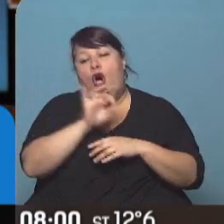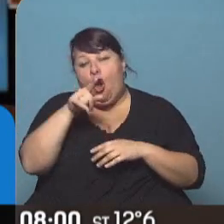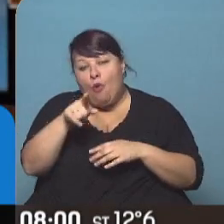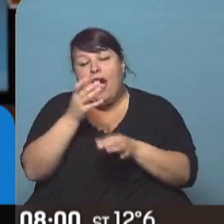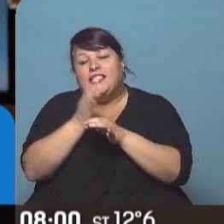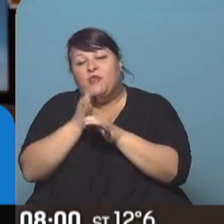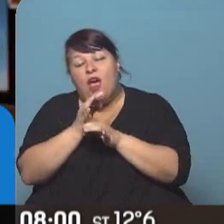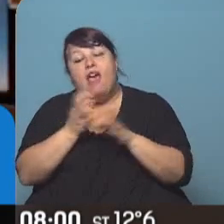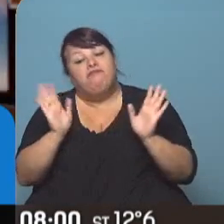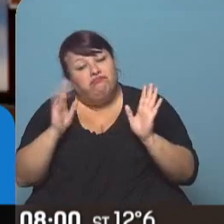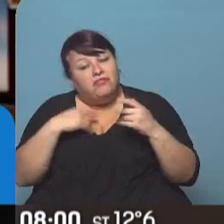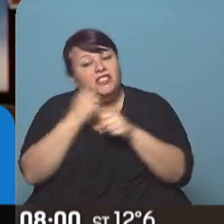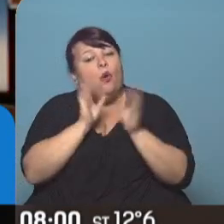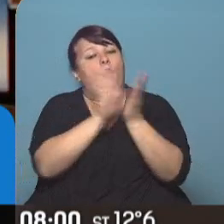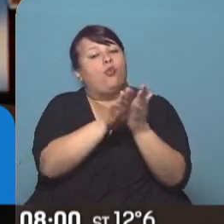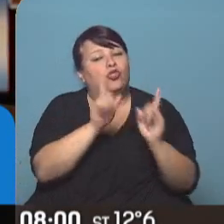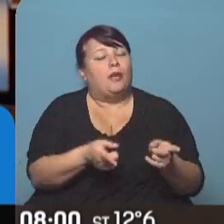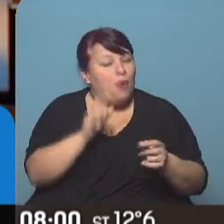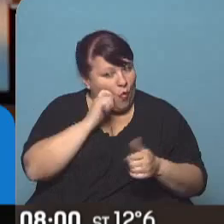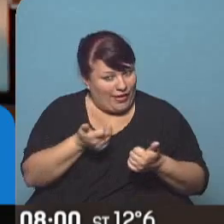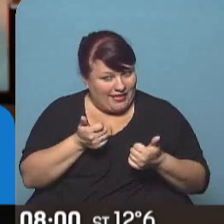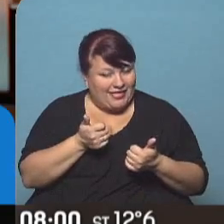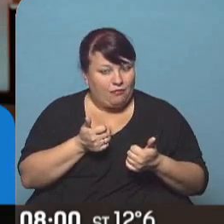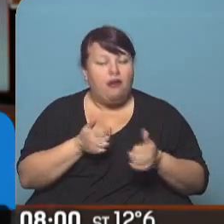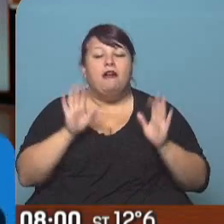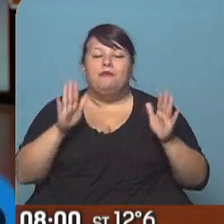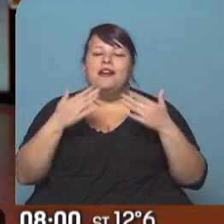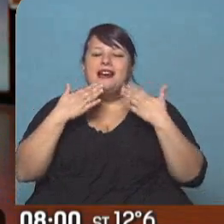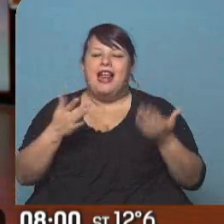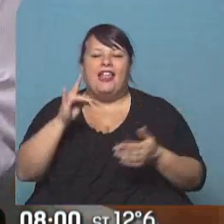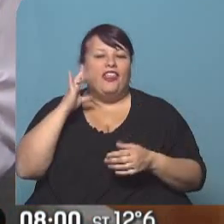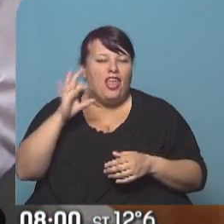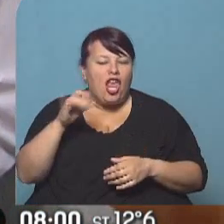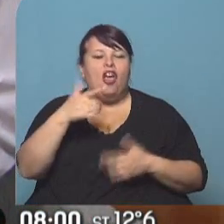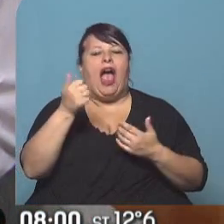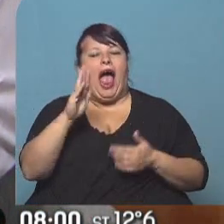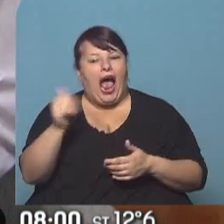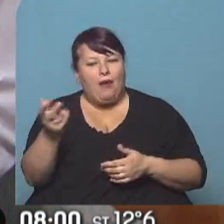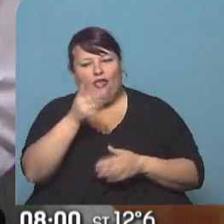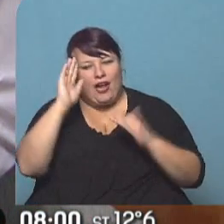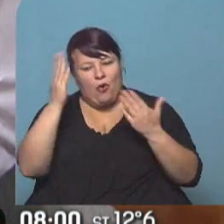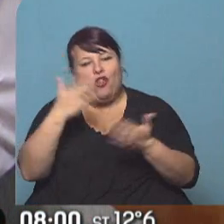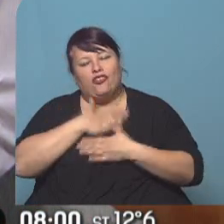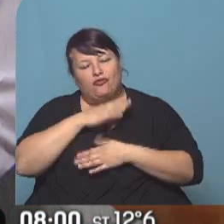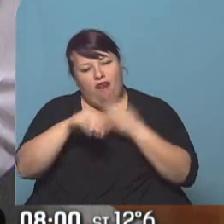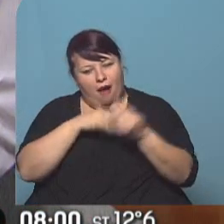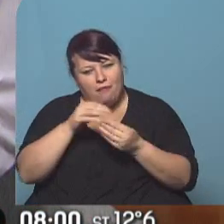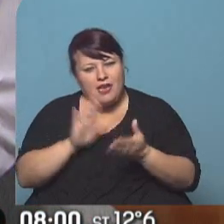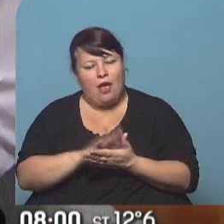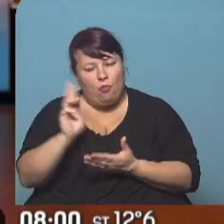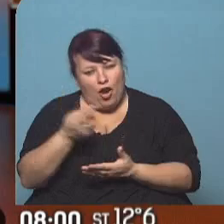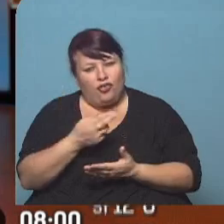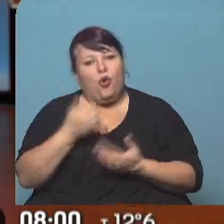una escuelita que es porque no quiero trabajar con ellos sería fantástico gracias diego molina gracias al basarse en recuerdo de sus amados